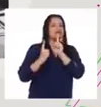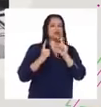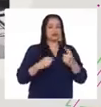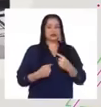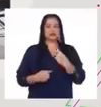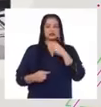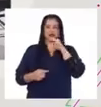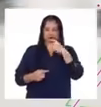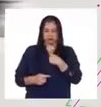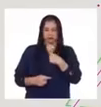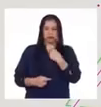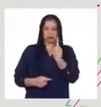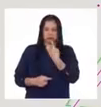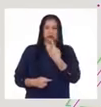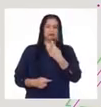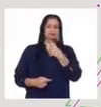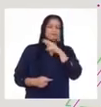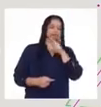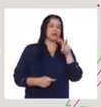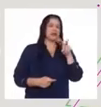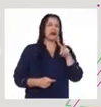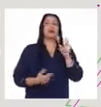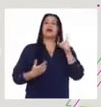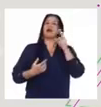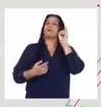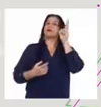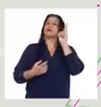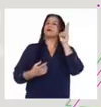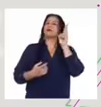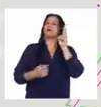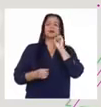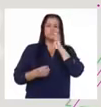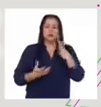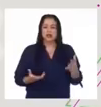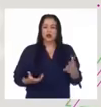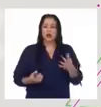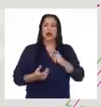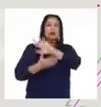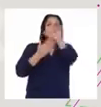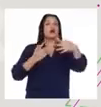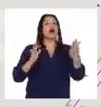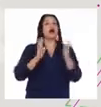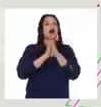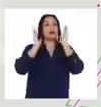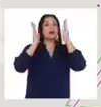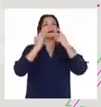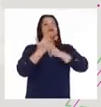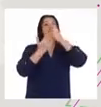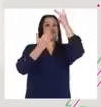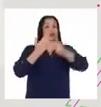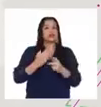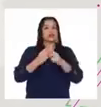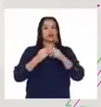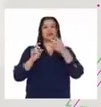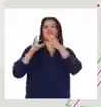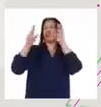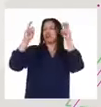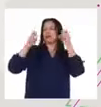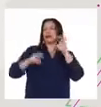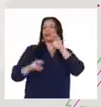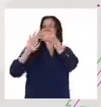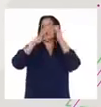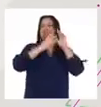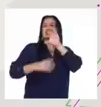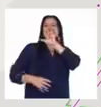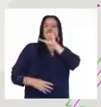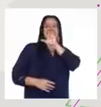Miguel se daba cuenta. De pronto el profesor nos dijo a todos que teníamos que hacer un proyecto de ciudadanía en grupos. Los chicos se